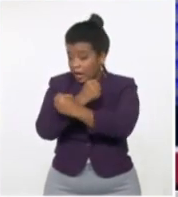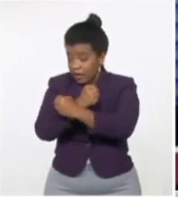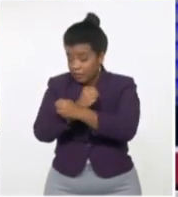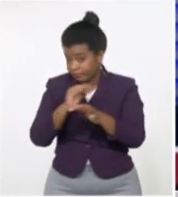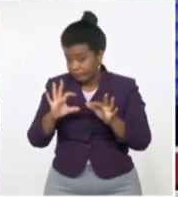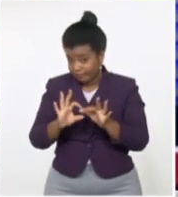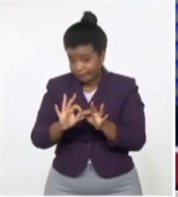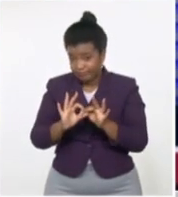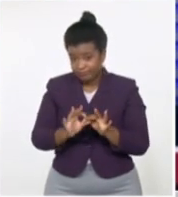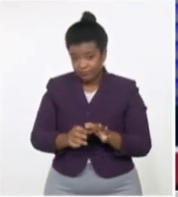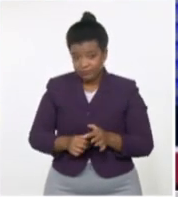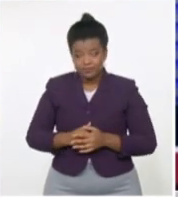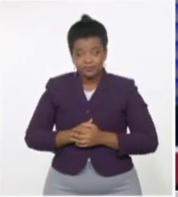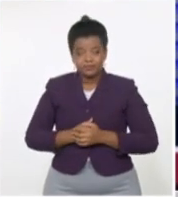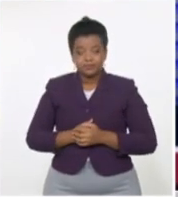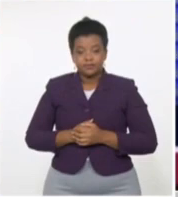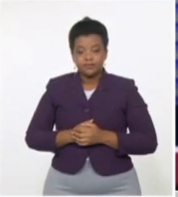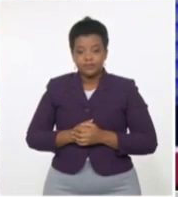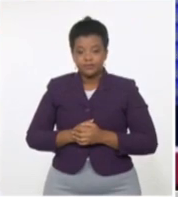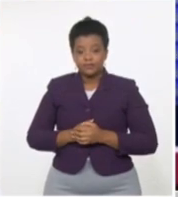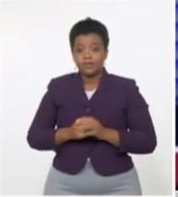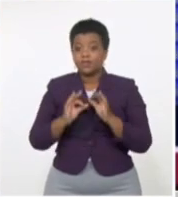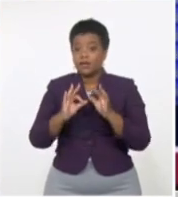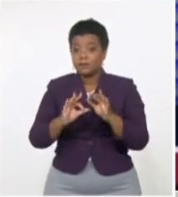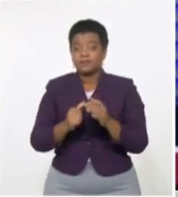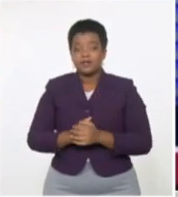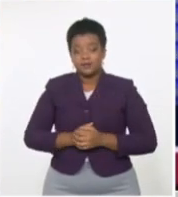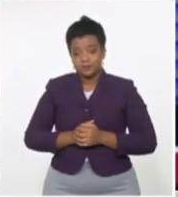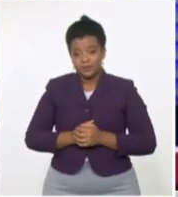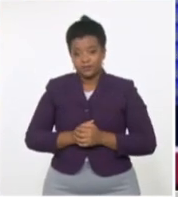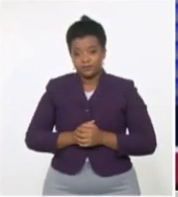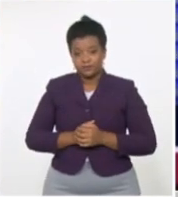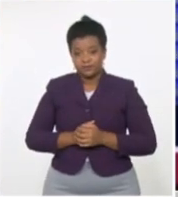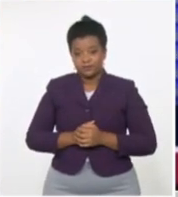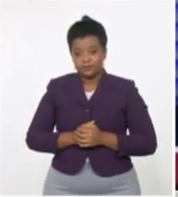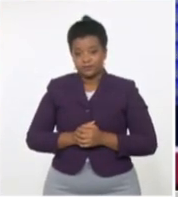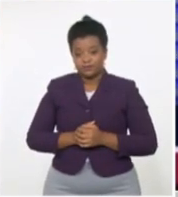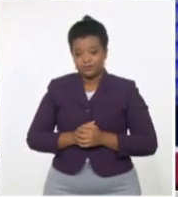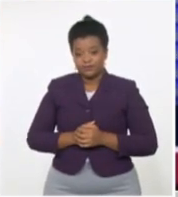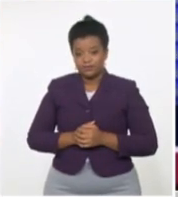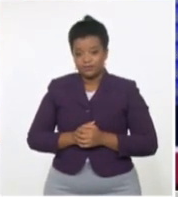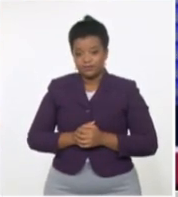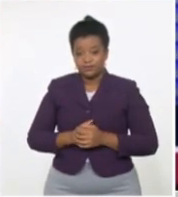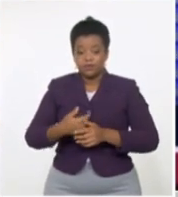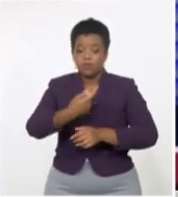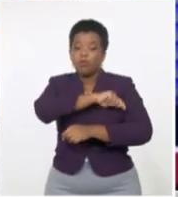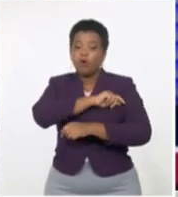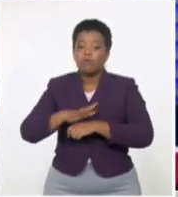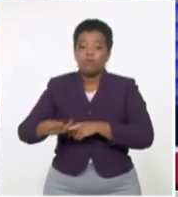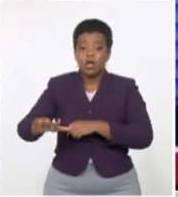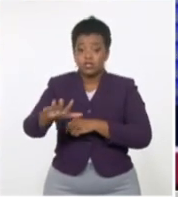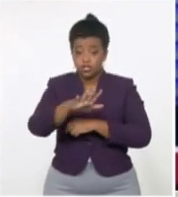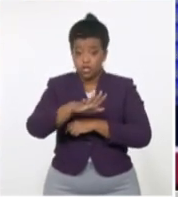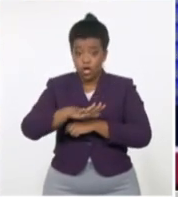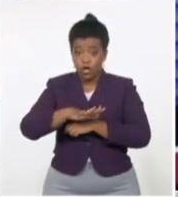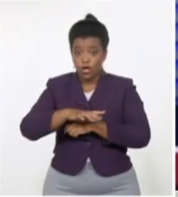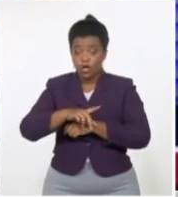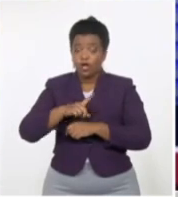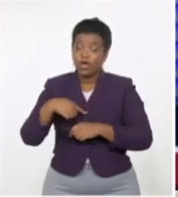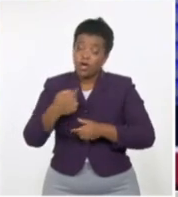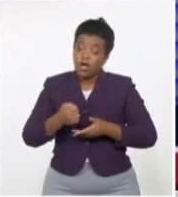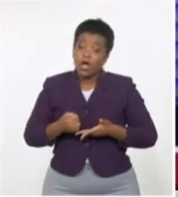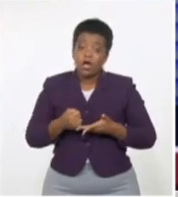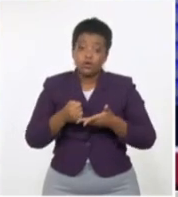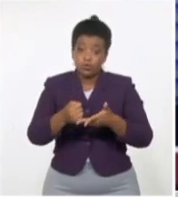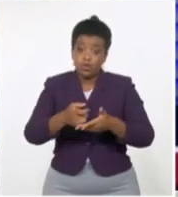riesgo. Por tanto, vamos a obtener niveles de inmunidad en la población, a nivel poblacional, que es lo que llevan